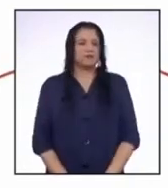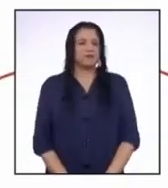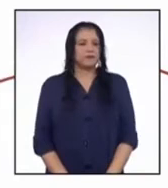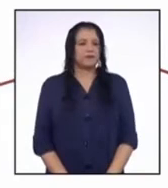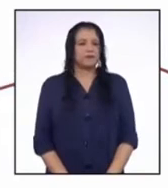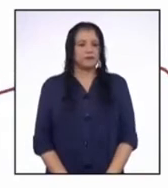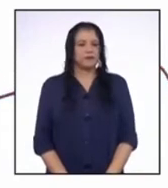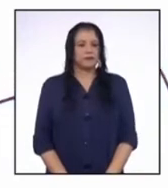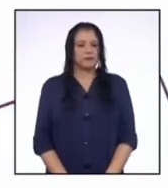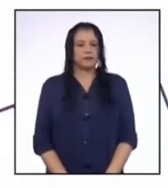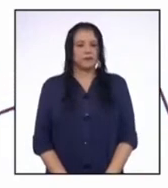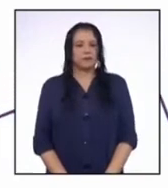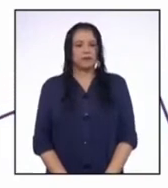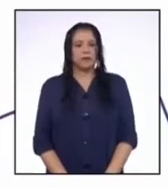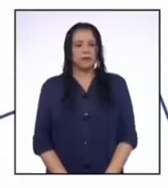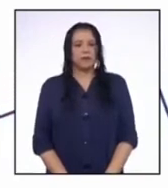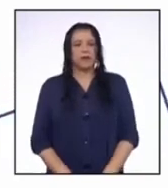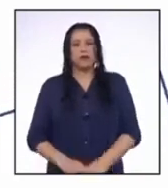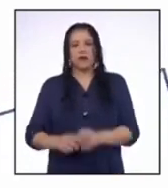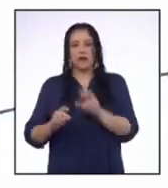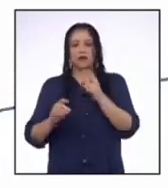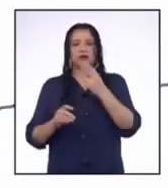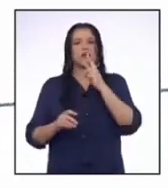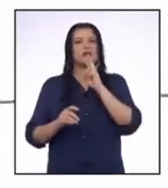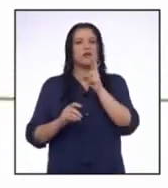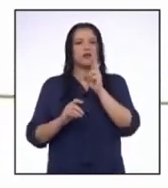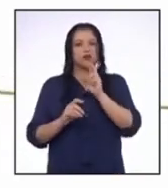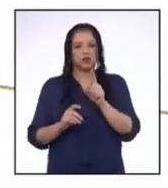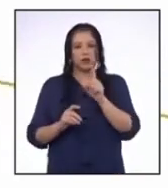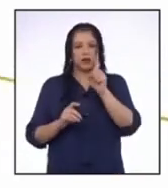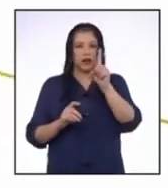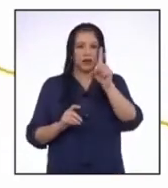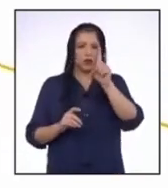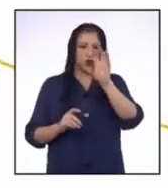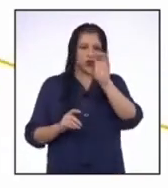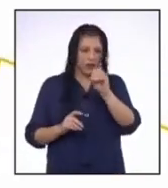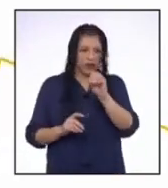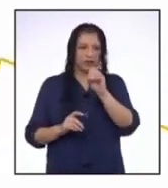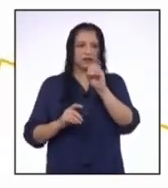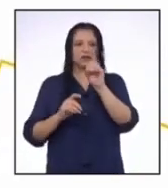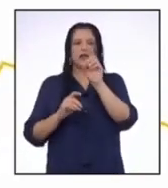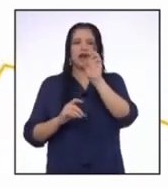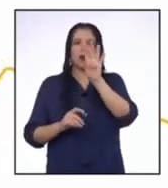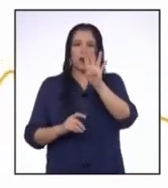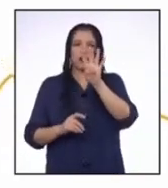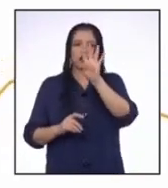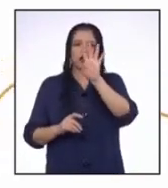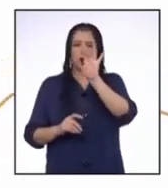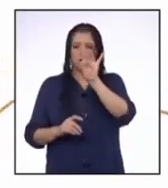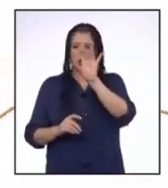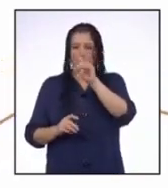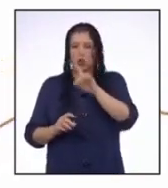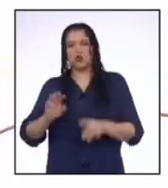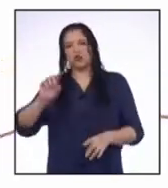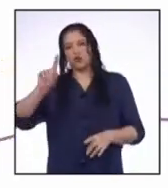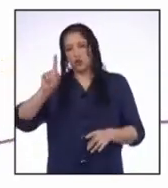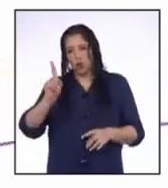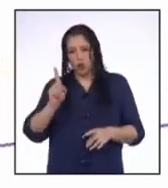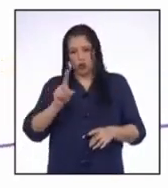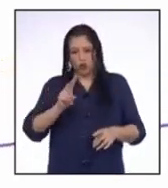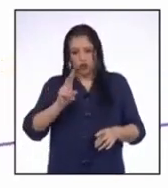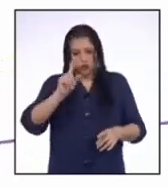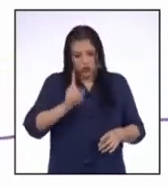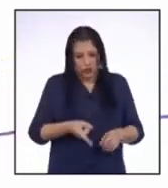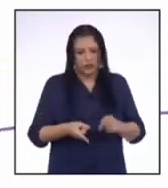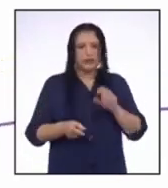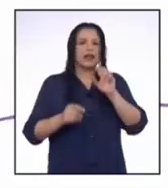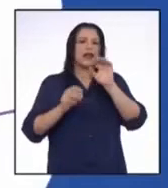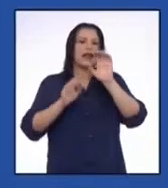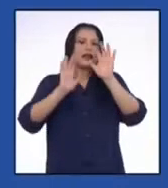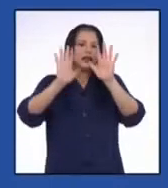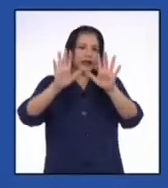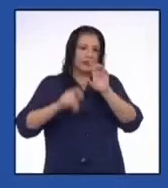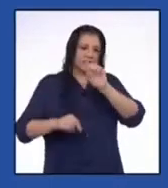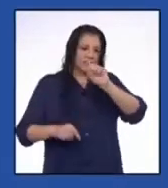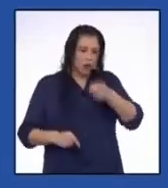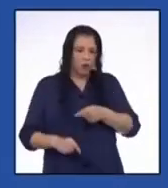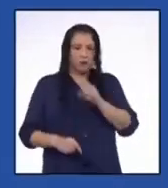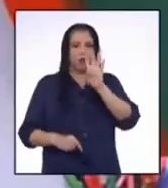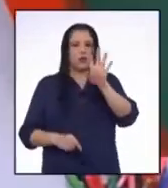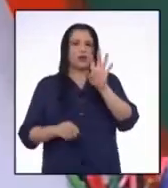son 3. Entonces el resultado de la multiplicación es 10 enteros 488